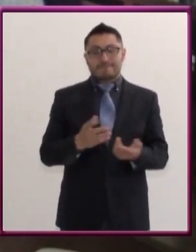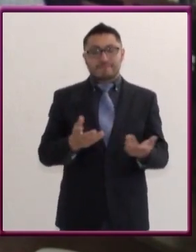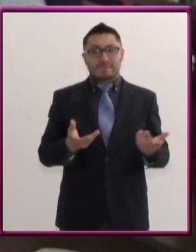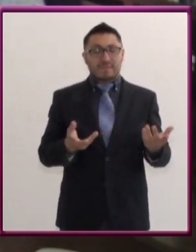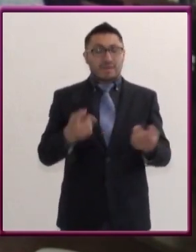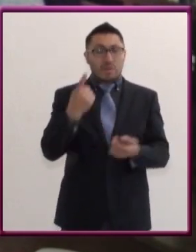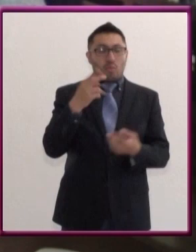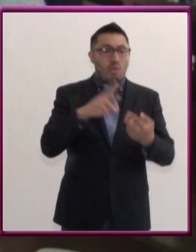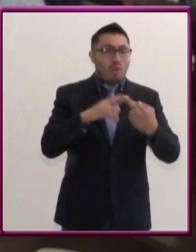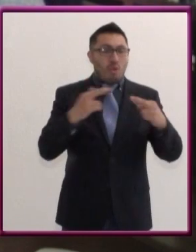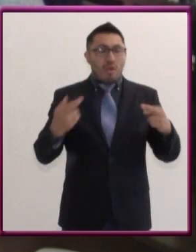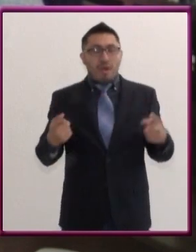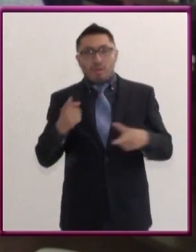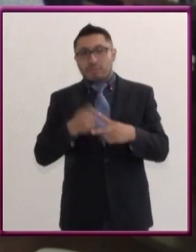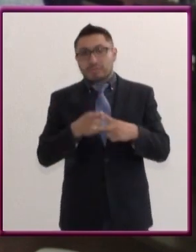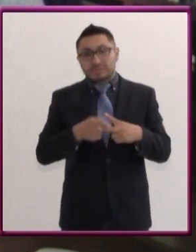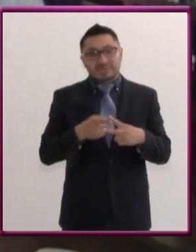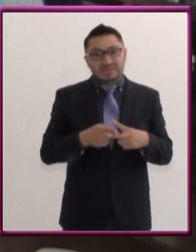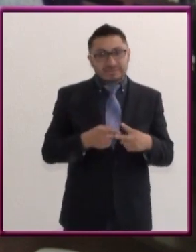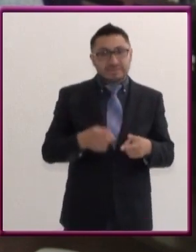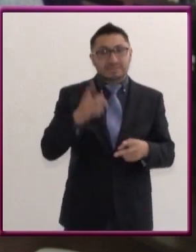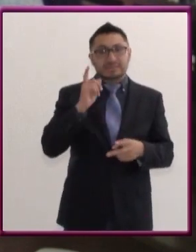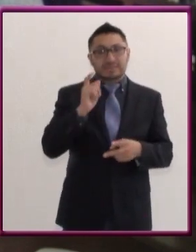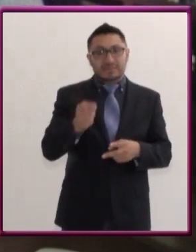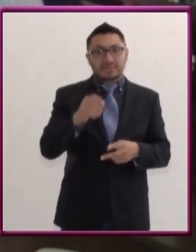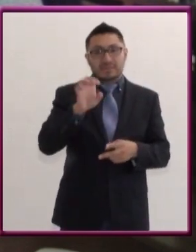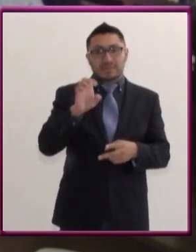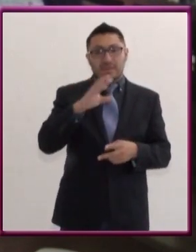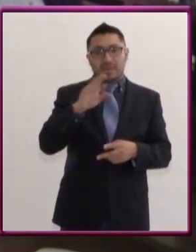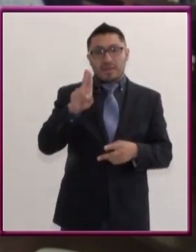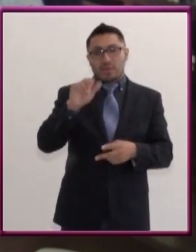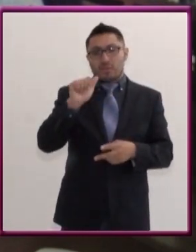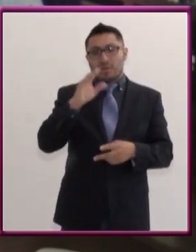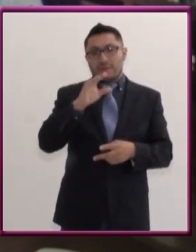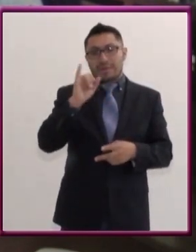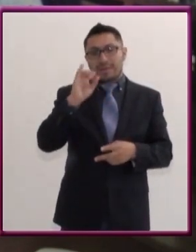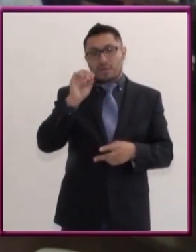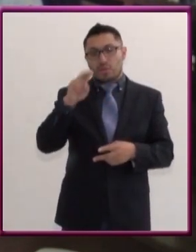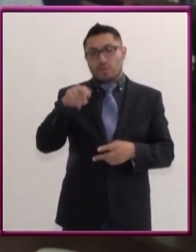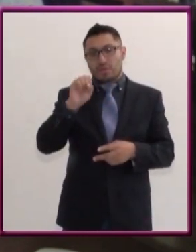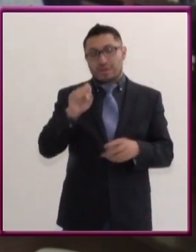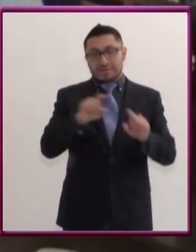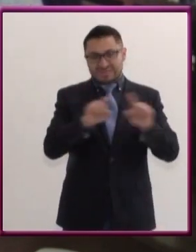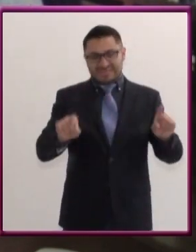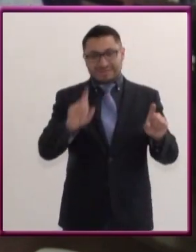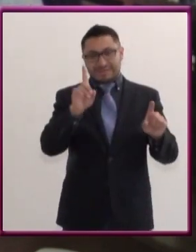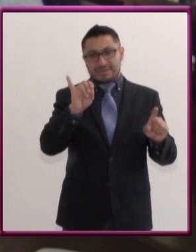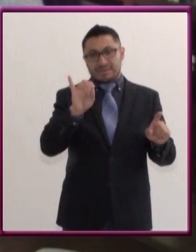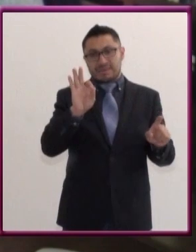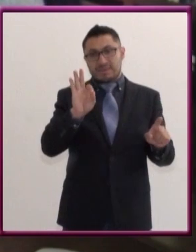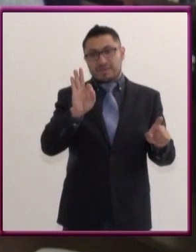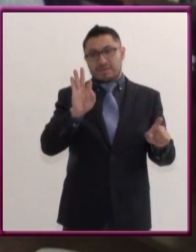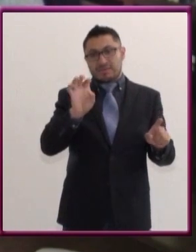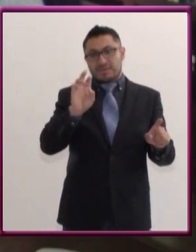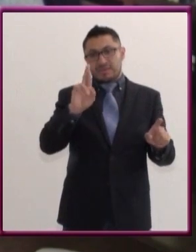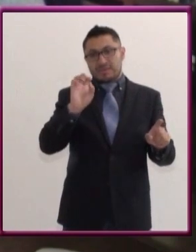recursos matemáticos por excelencia son las ecuaciones diferenciales. ecuaciones diferenciales de primer orden,